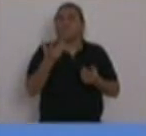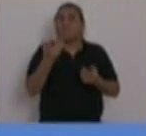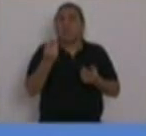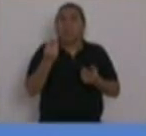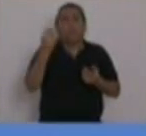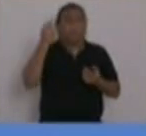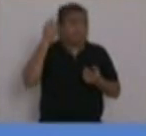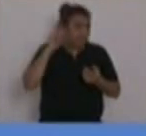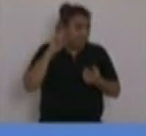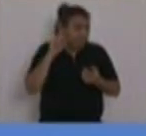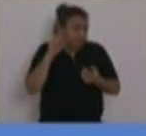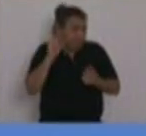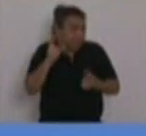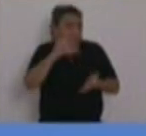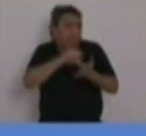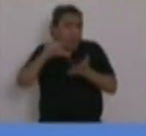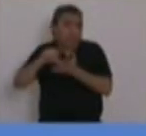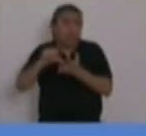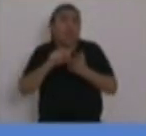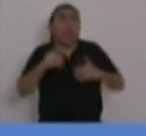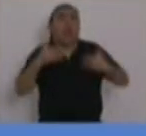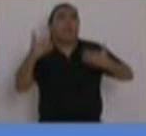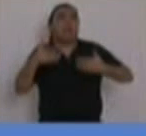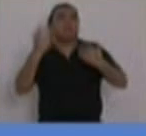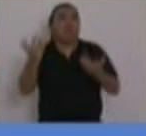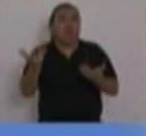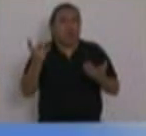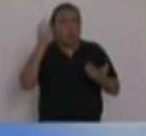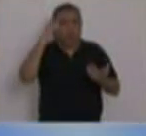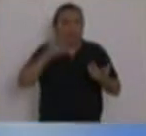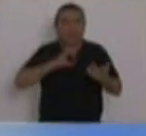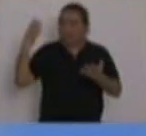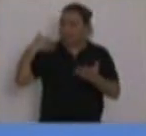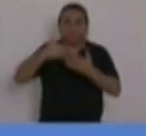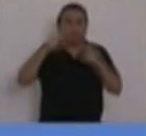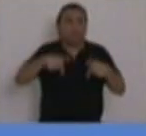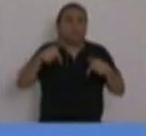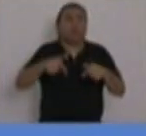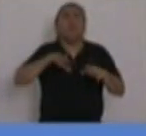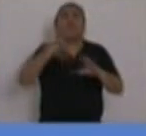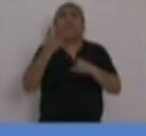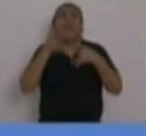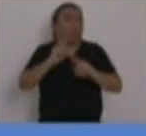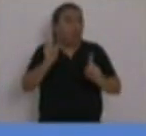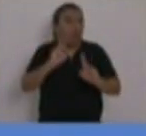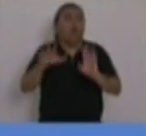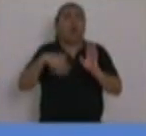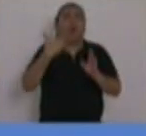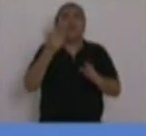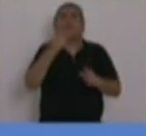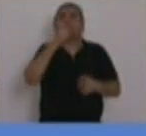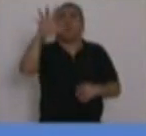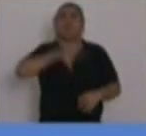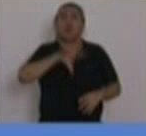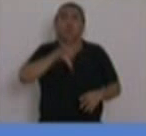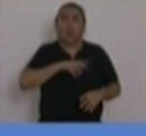quienes sostienen esto, a ver si los 6 millones de dólares que había en una caja de seguridad de la hija de Cristina Fernández de Kirchner, que ella misma dijo que